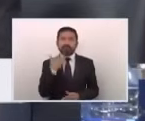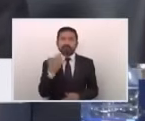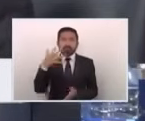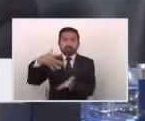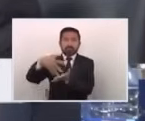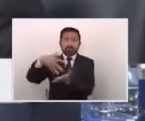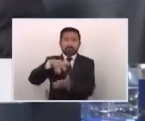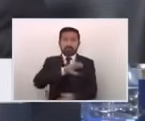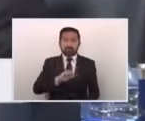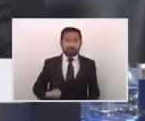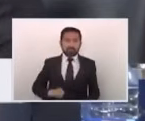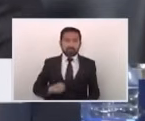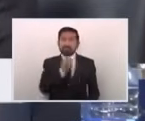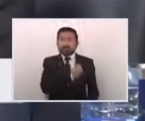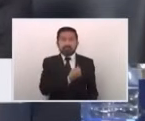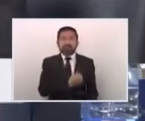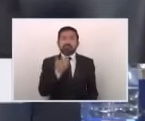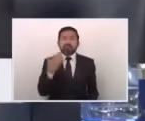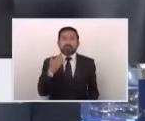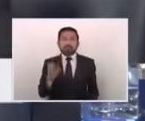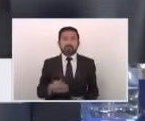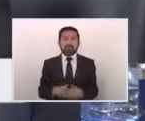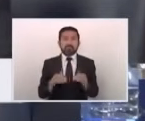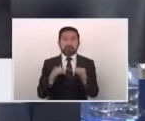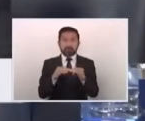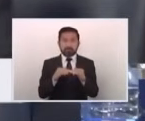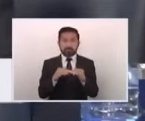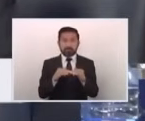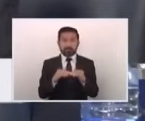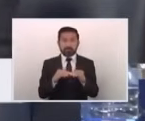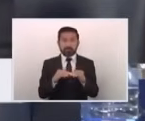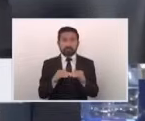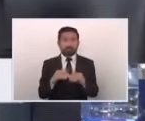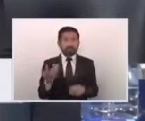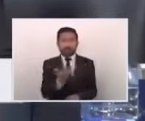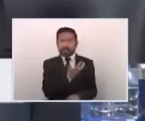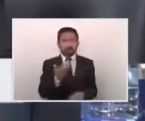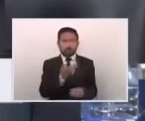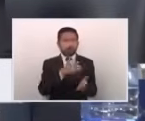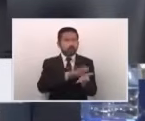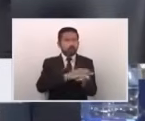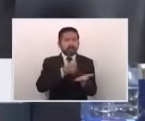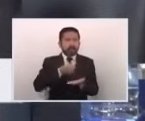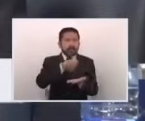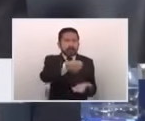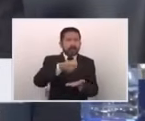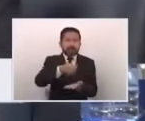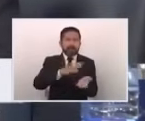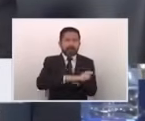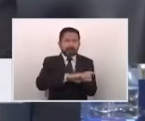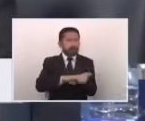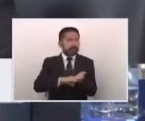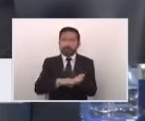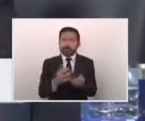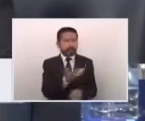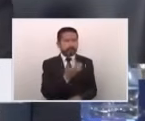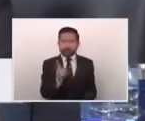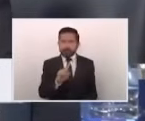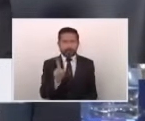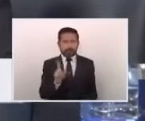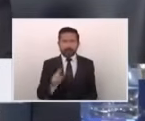pueblo. Y lo peor de todo es que no a todos les repartían, valga la